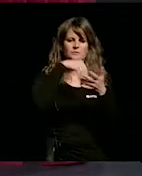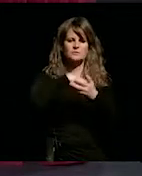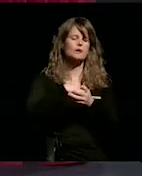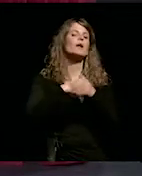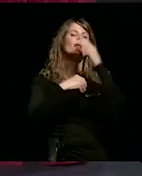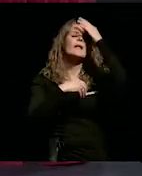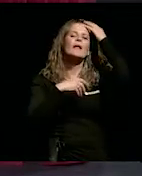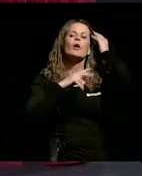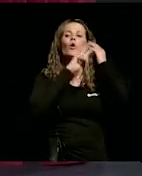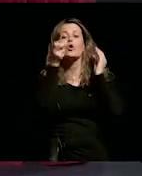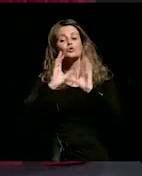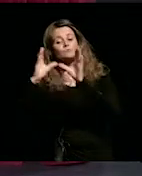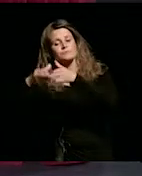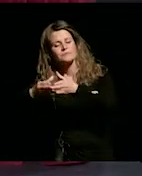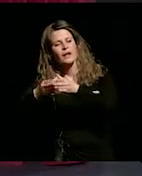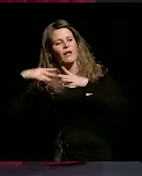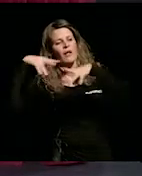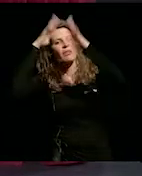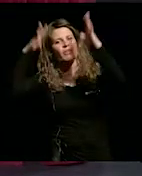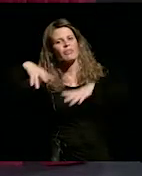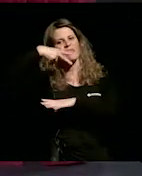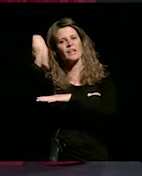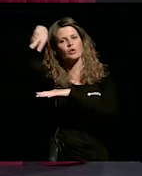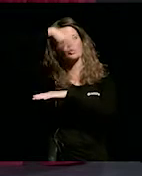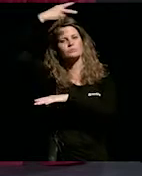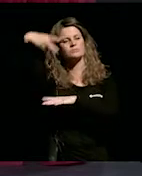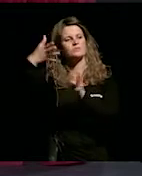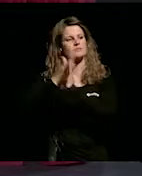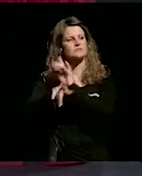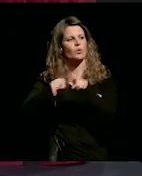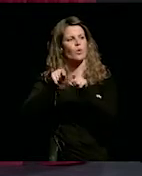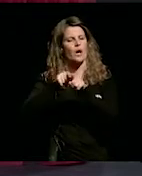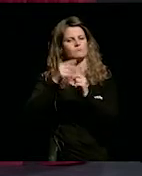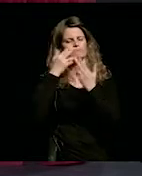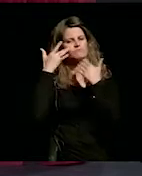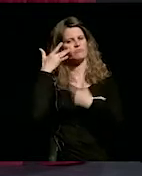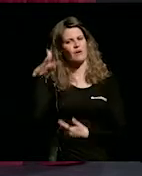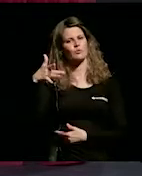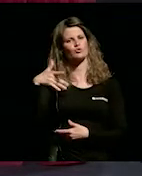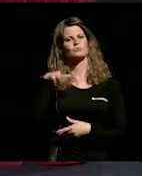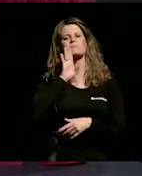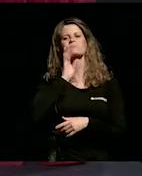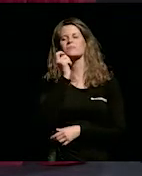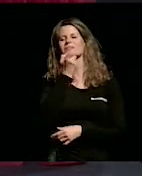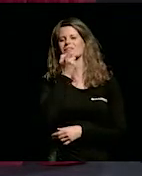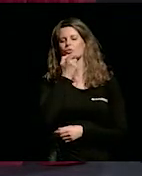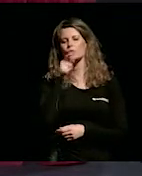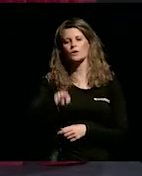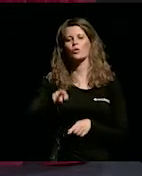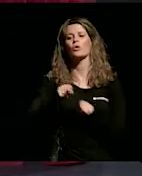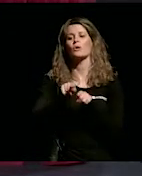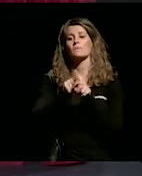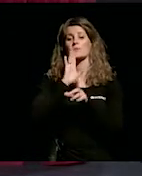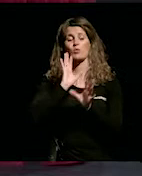otro partner. Son un circo de gran reputación en Reino Unido y una compañía de producción